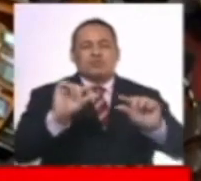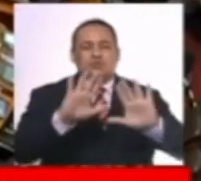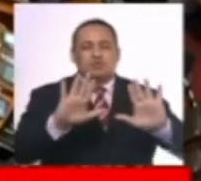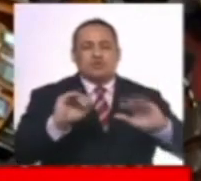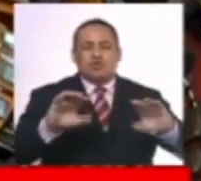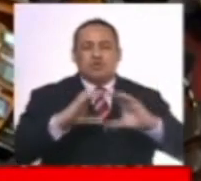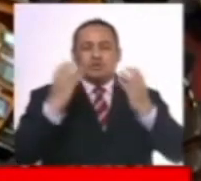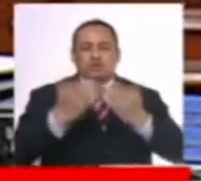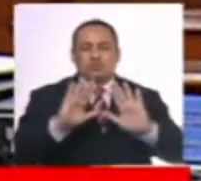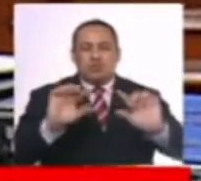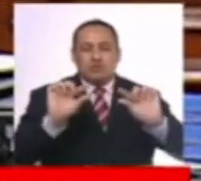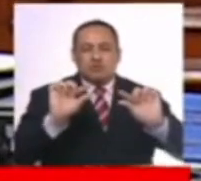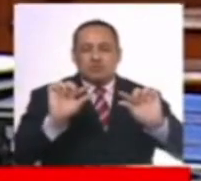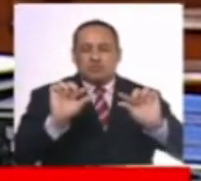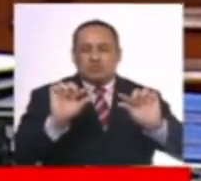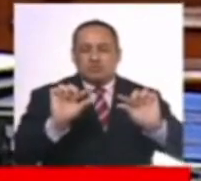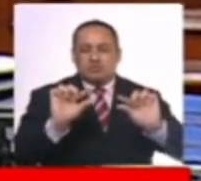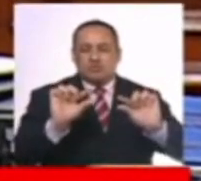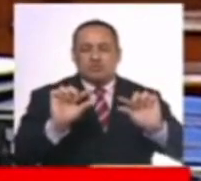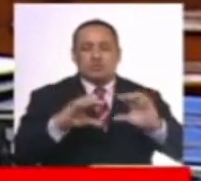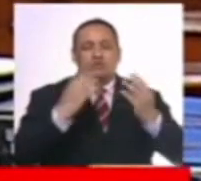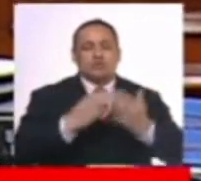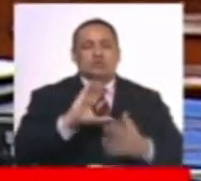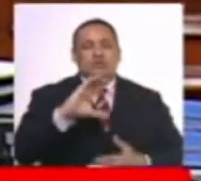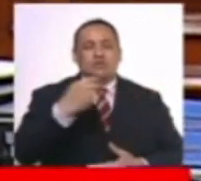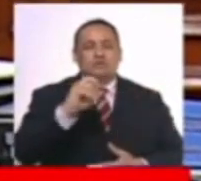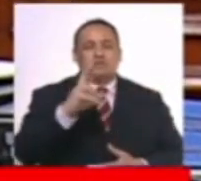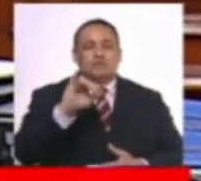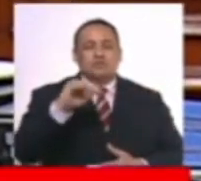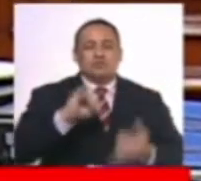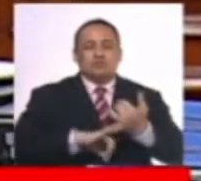Señores congresistas, un momento. Congresista Chirinos.